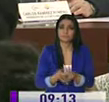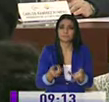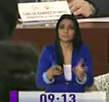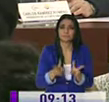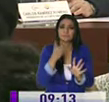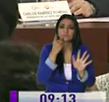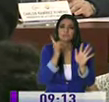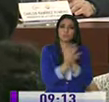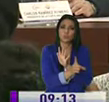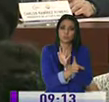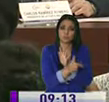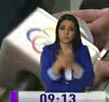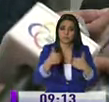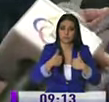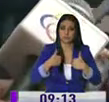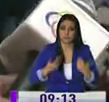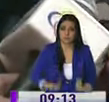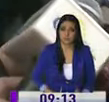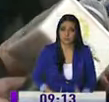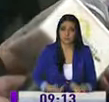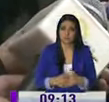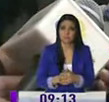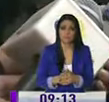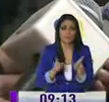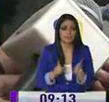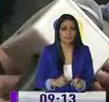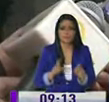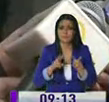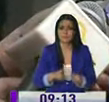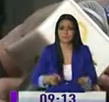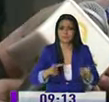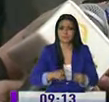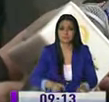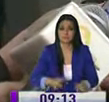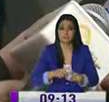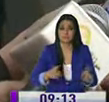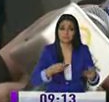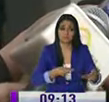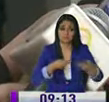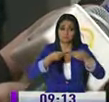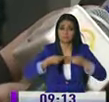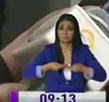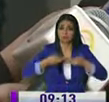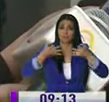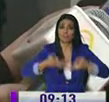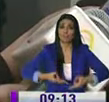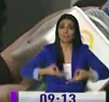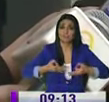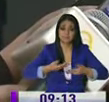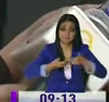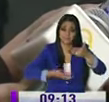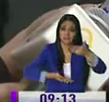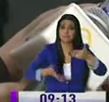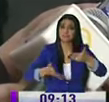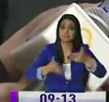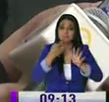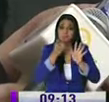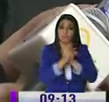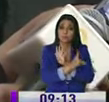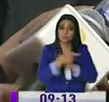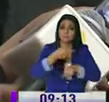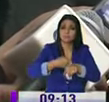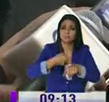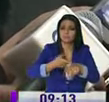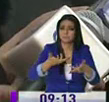denuncias puestas en su contra entonces de investigarse en todo caso aún no me ha llegado ninguna notificación sobre alguna denuncia específica